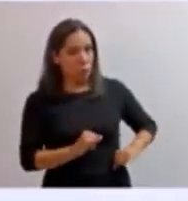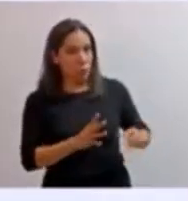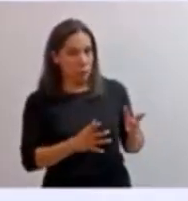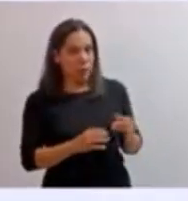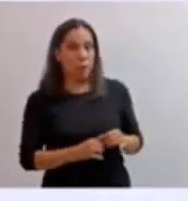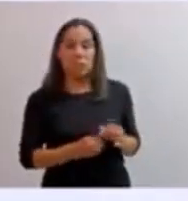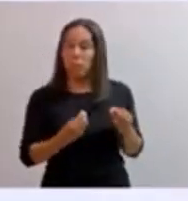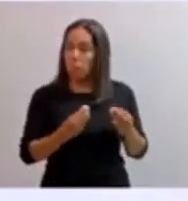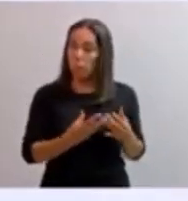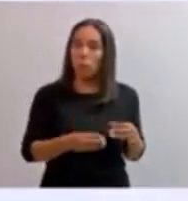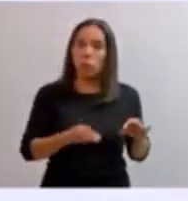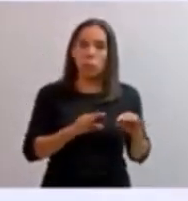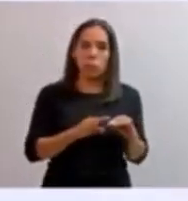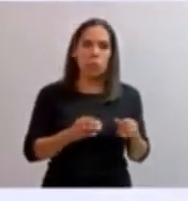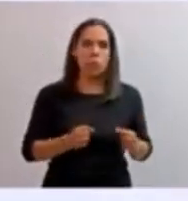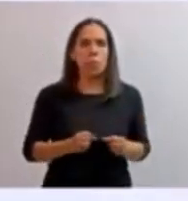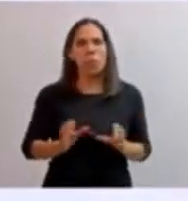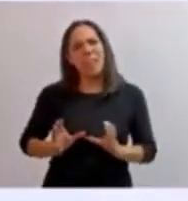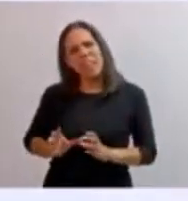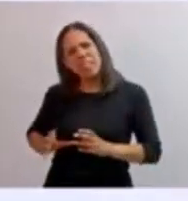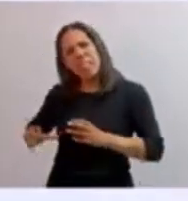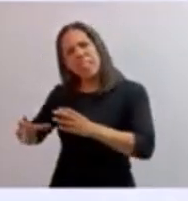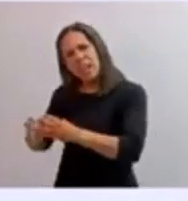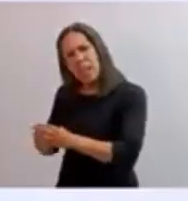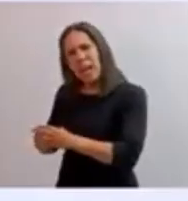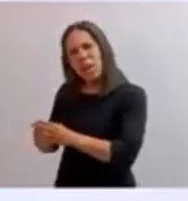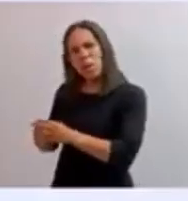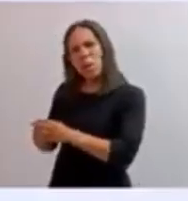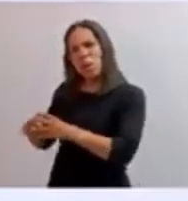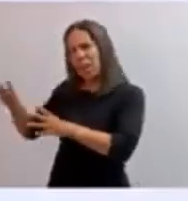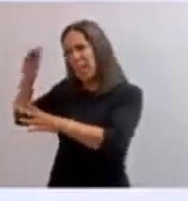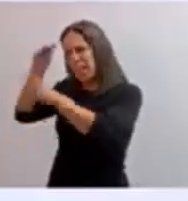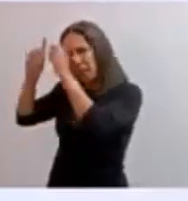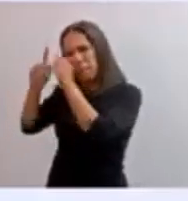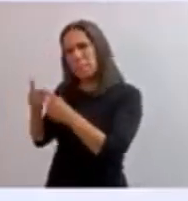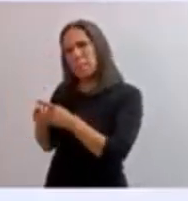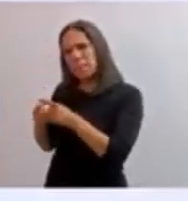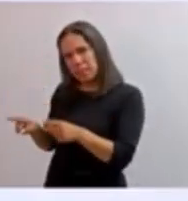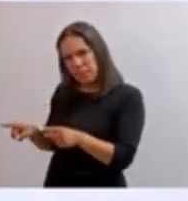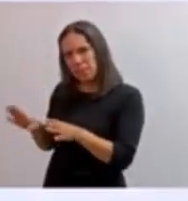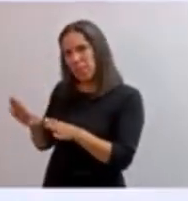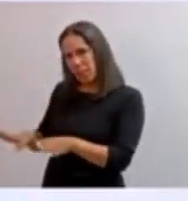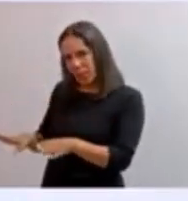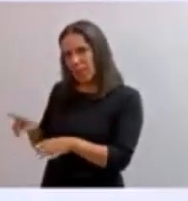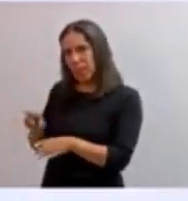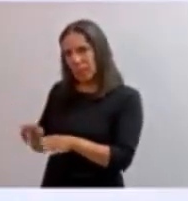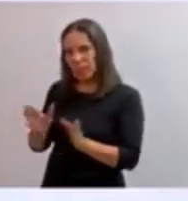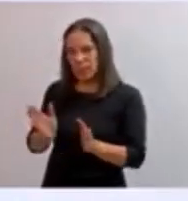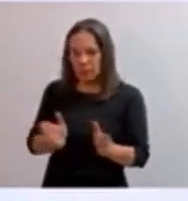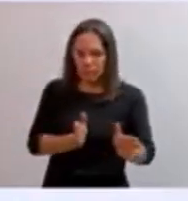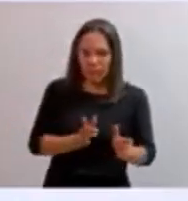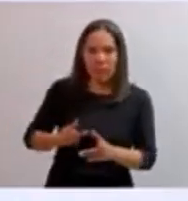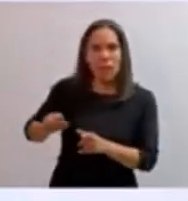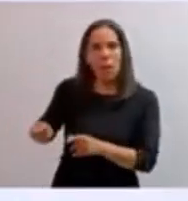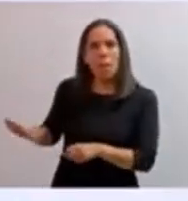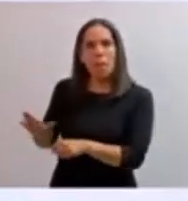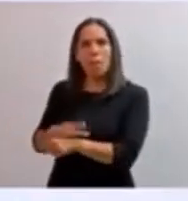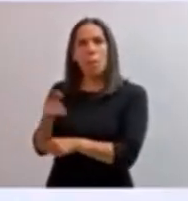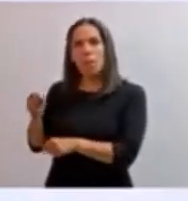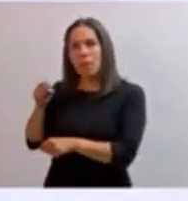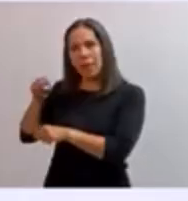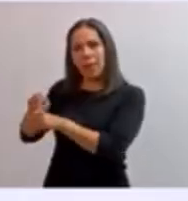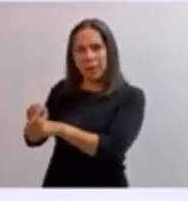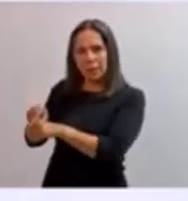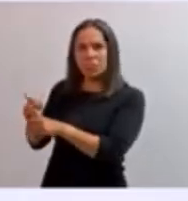No decimos que la comunidad de aprendizaje no sea valiosa, tiene un propósito diferente que también apunta